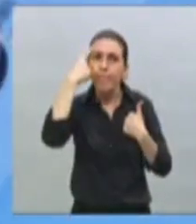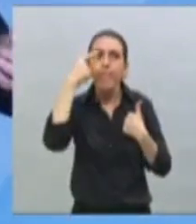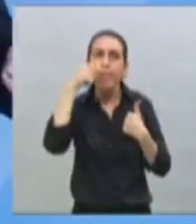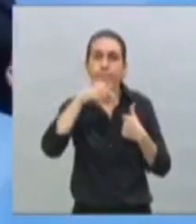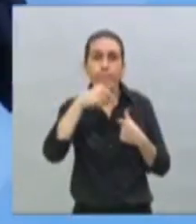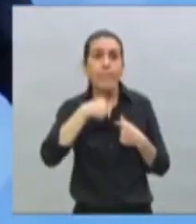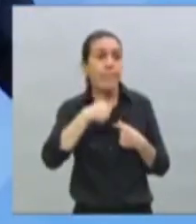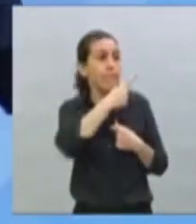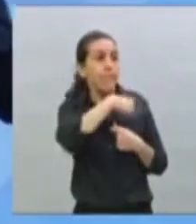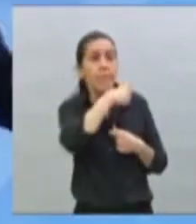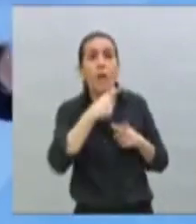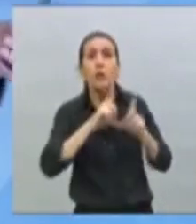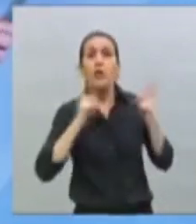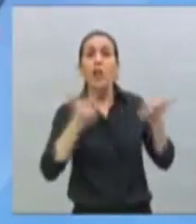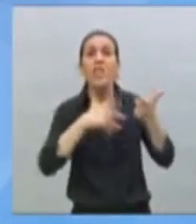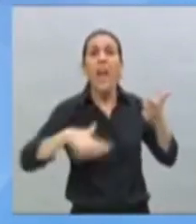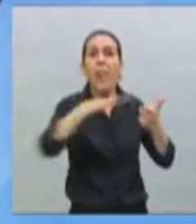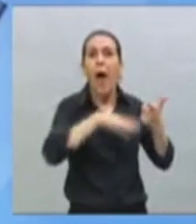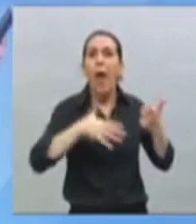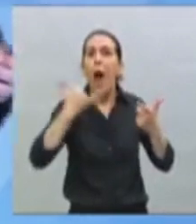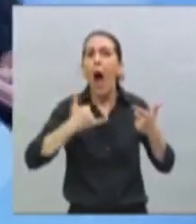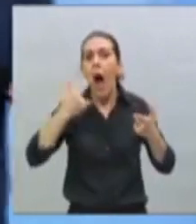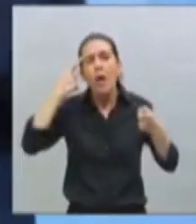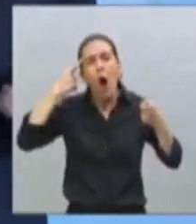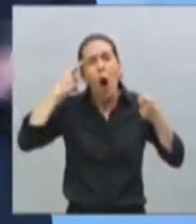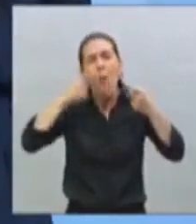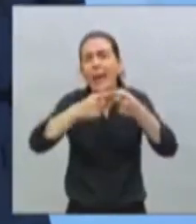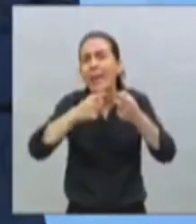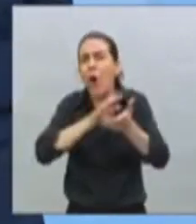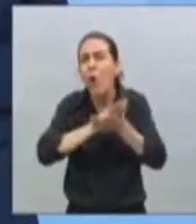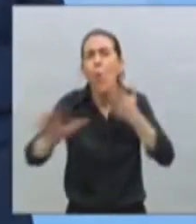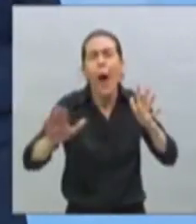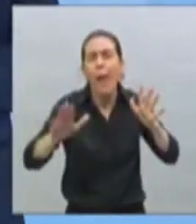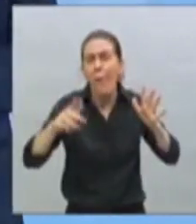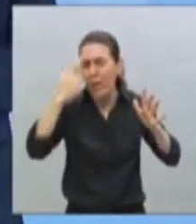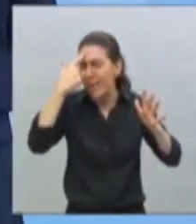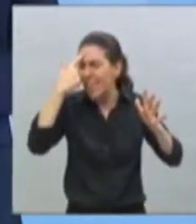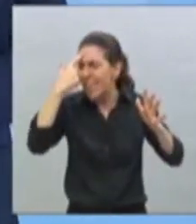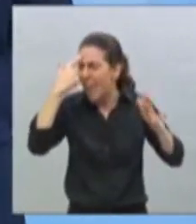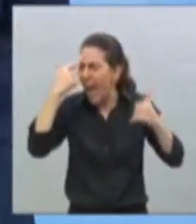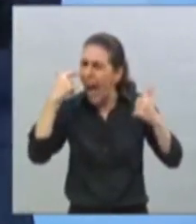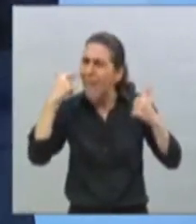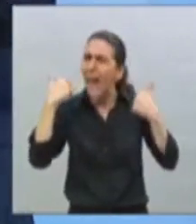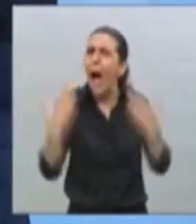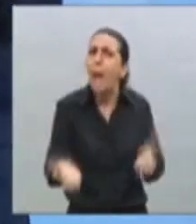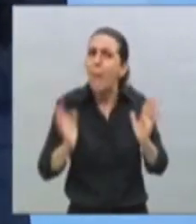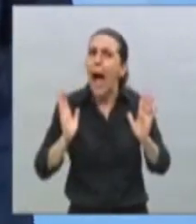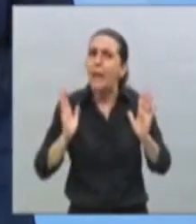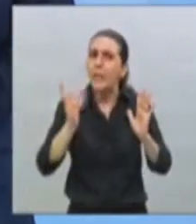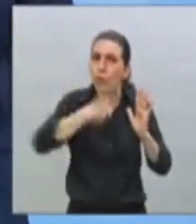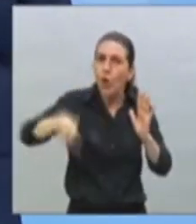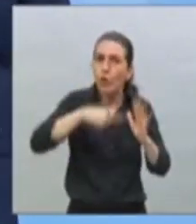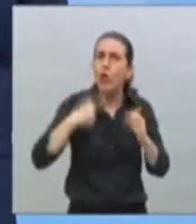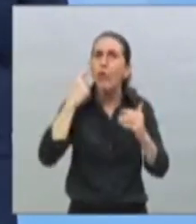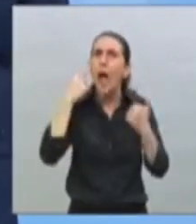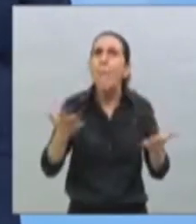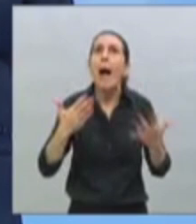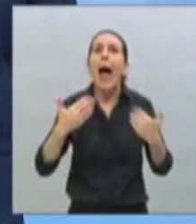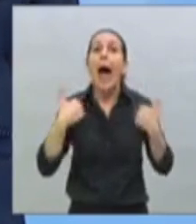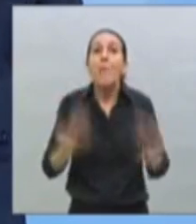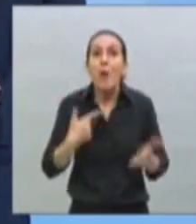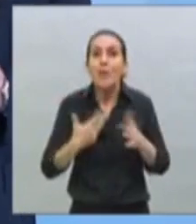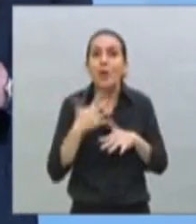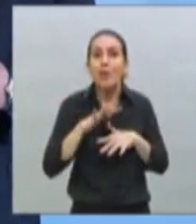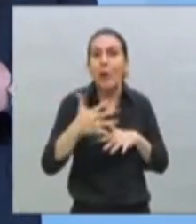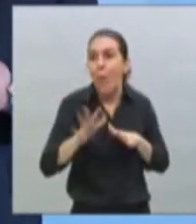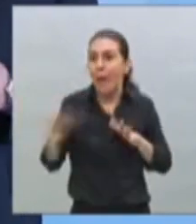como sociedad nos abrimos a un nuevo desafío. Ver si somos capaces de aprovechar este tiempo de esparcimiento sin